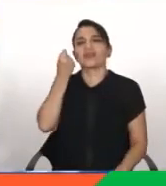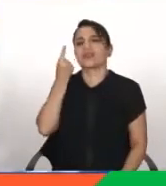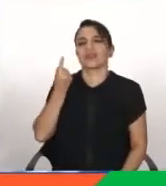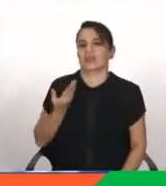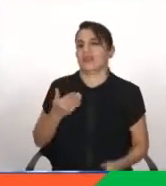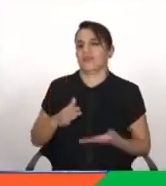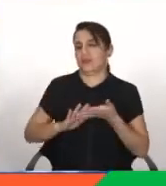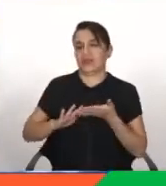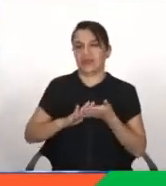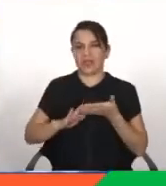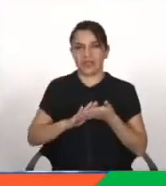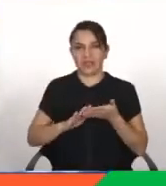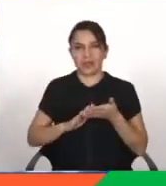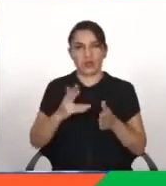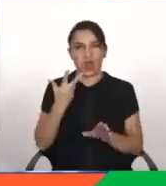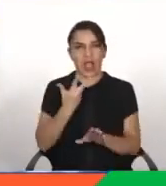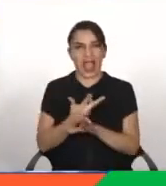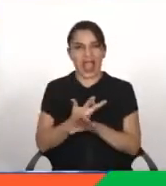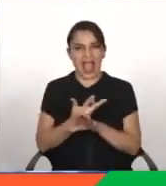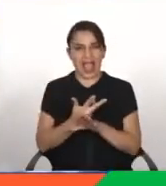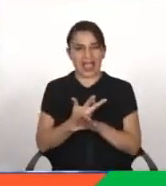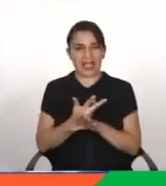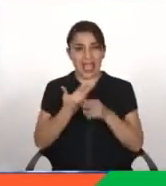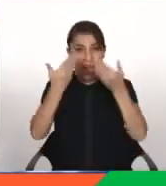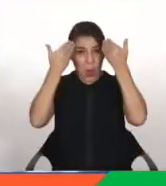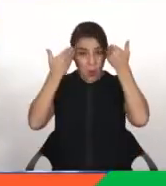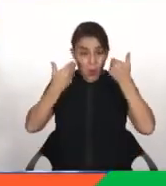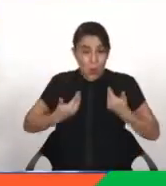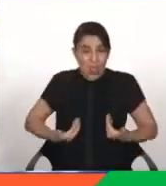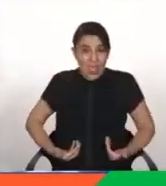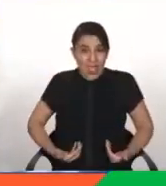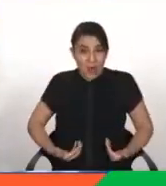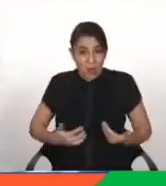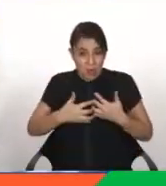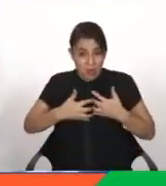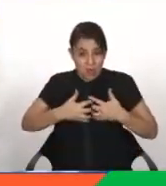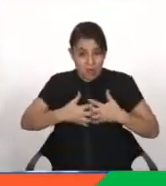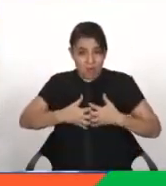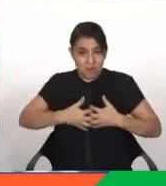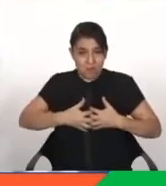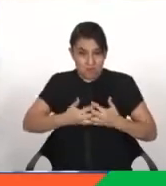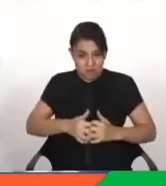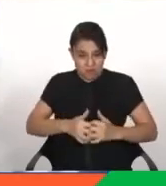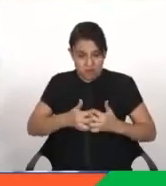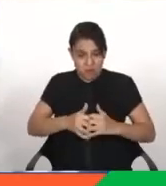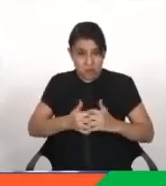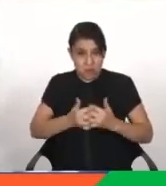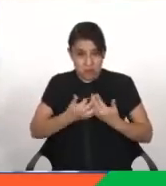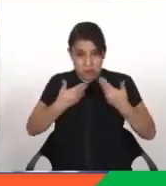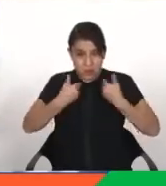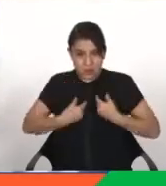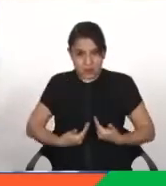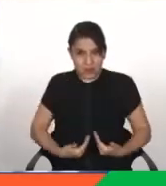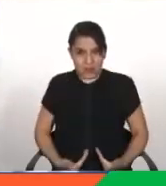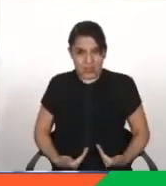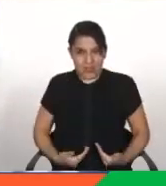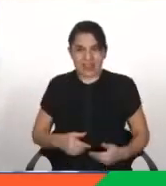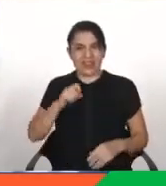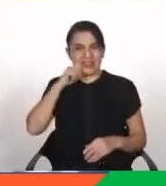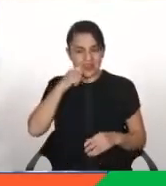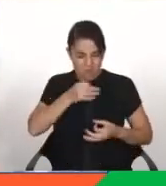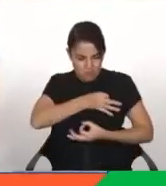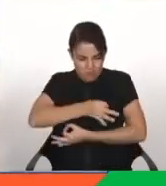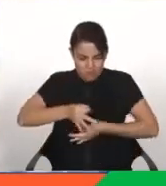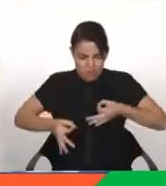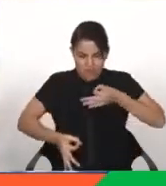por ejemplo, existen motores dentro de nuestro cuerpo, cuando tú mencionabas sobre las moléculas, automáticamente me imagino el flagelo bacteriano con su motor molecular rotatorio